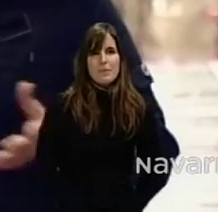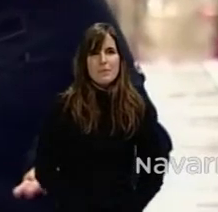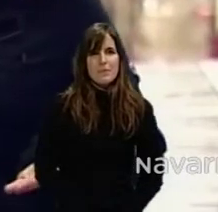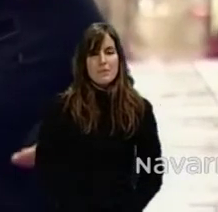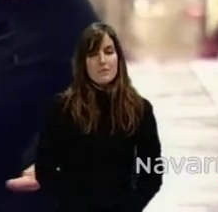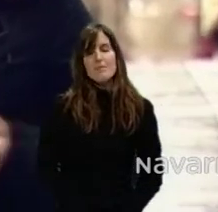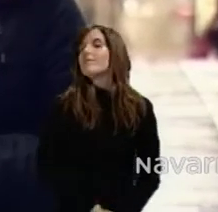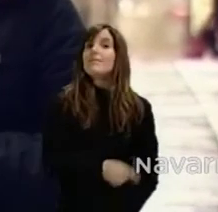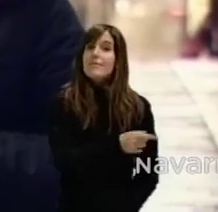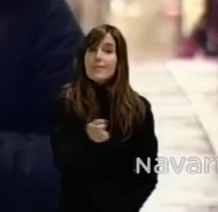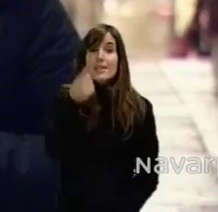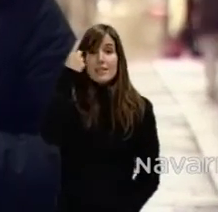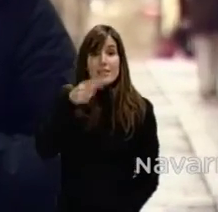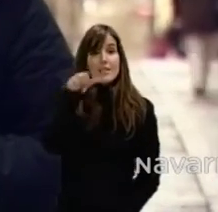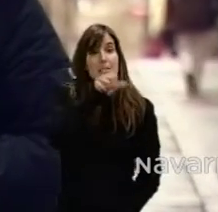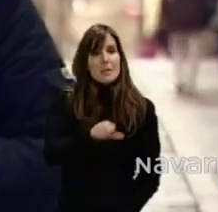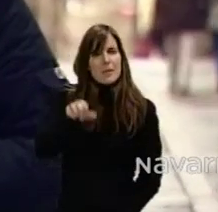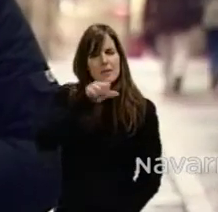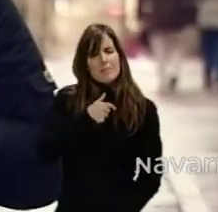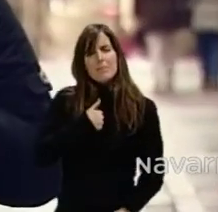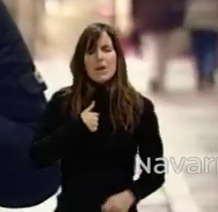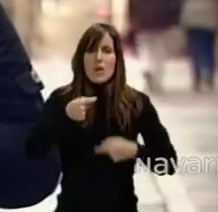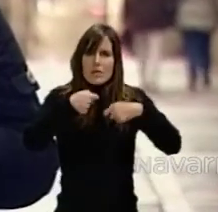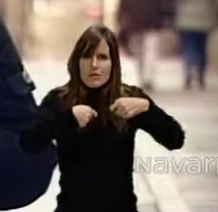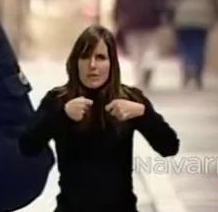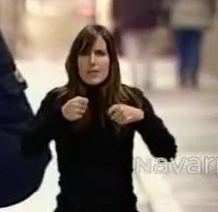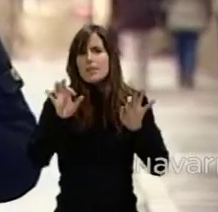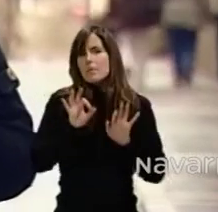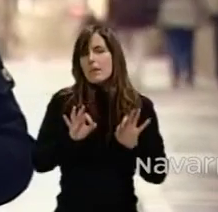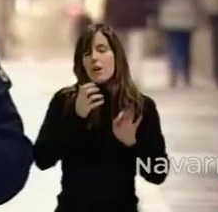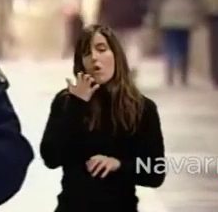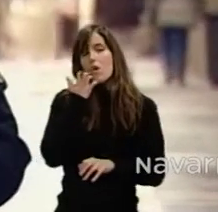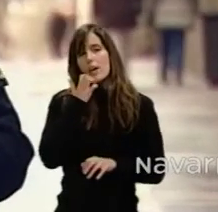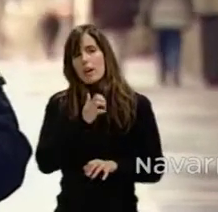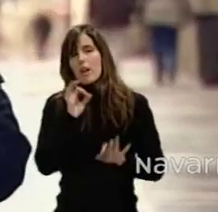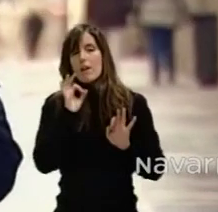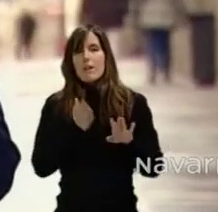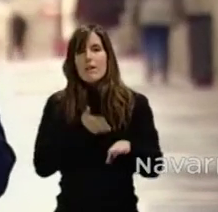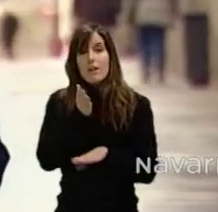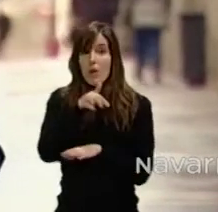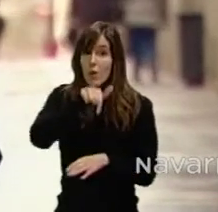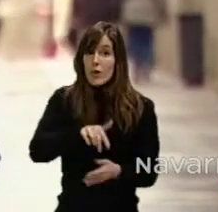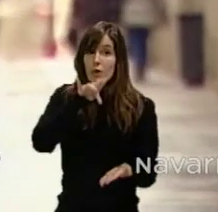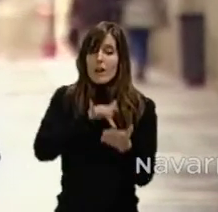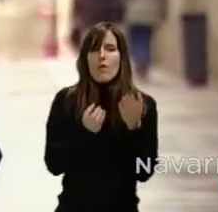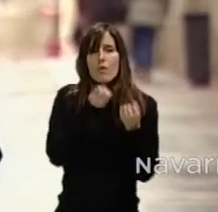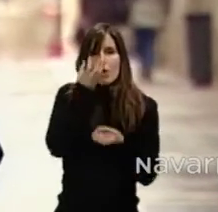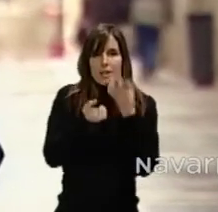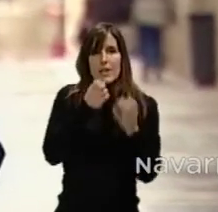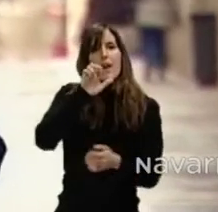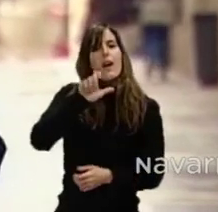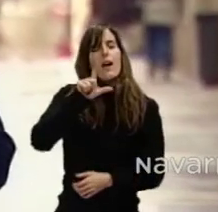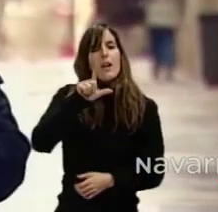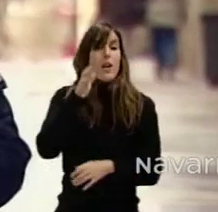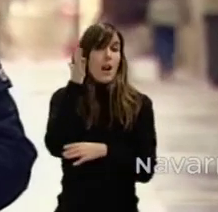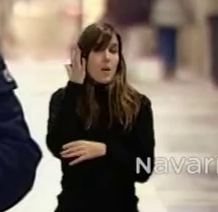ya sabéis que cada semana nos vamos también de compras hasta un establecimiento especializado hoy visitamos la floristería El Árbol